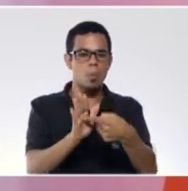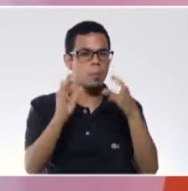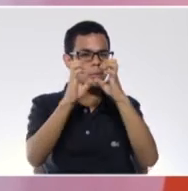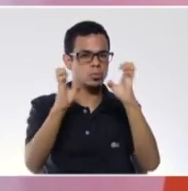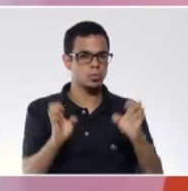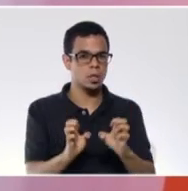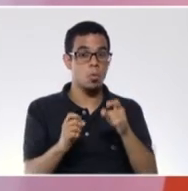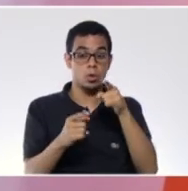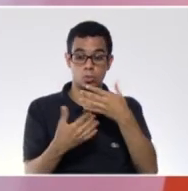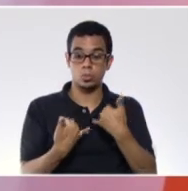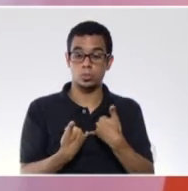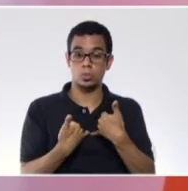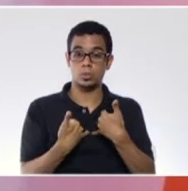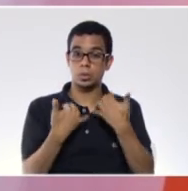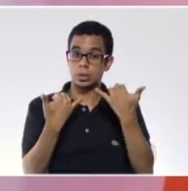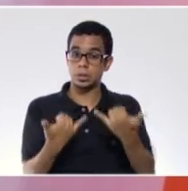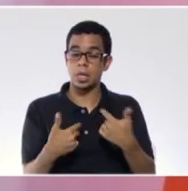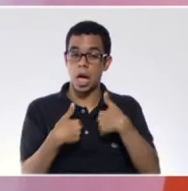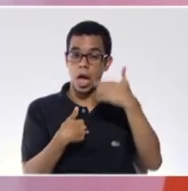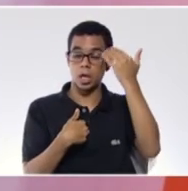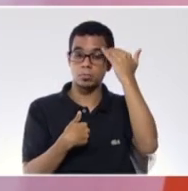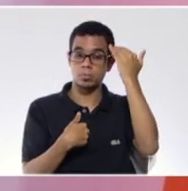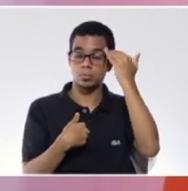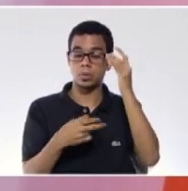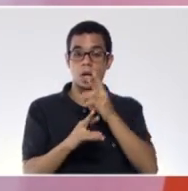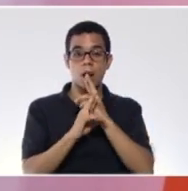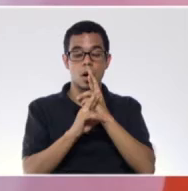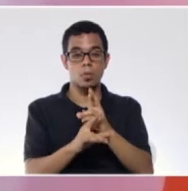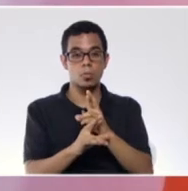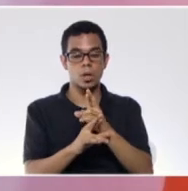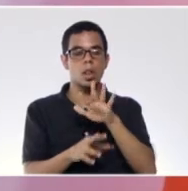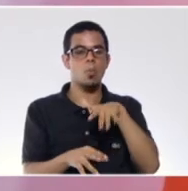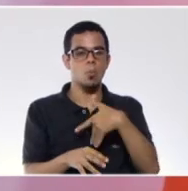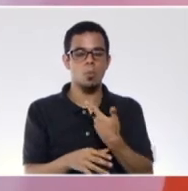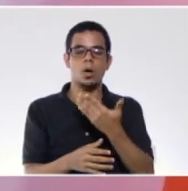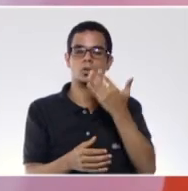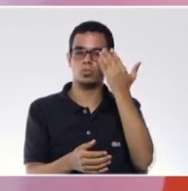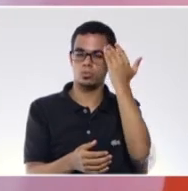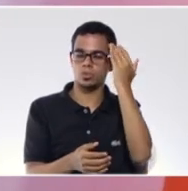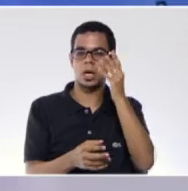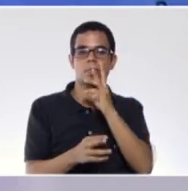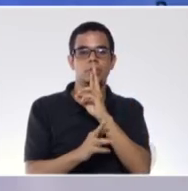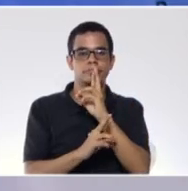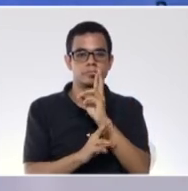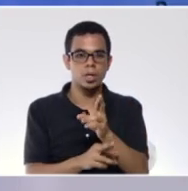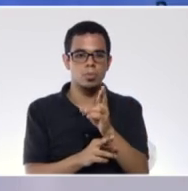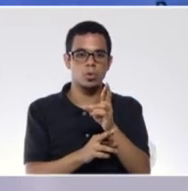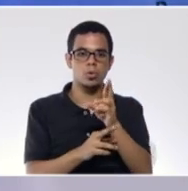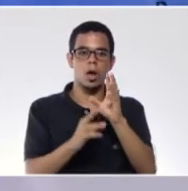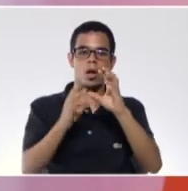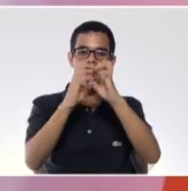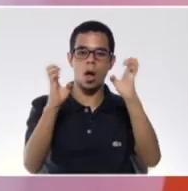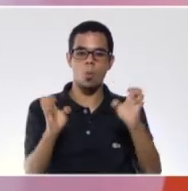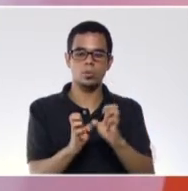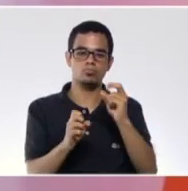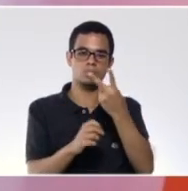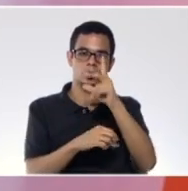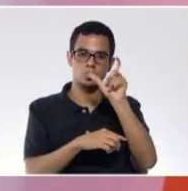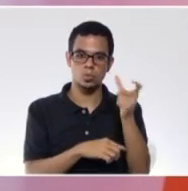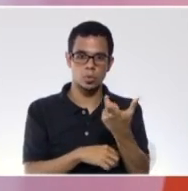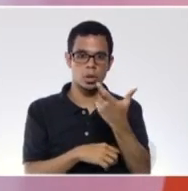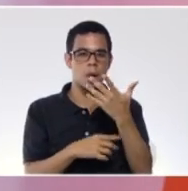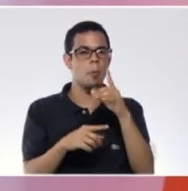respuestas y puedo realizar, puedo decir, bueno, ahora puedo desarrollar la ecuación de segundo grado. ¿Qué sucede cuando no la comprendo, cuando no